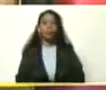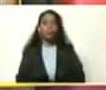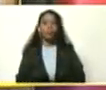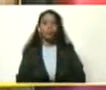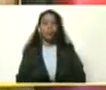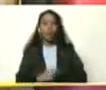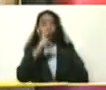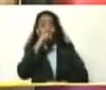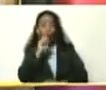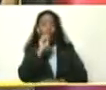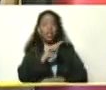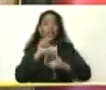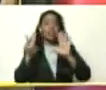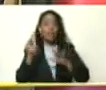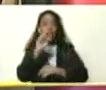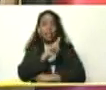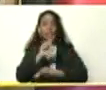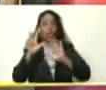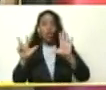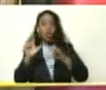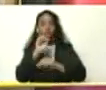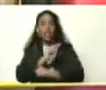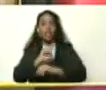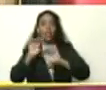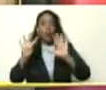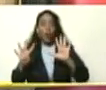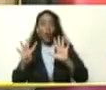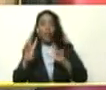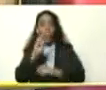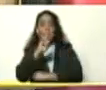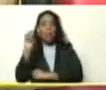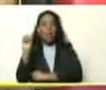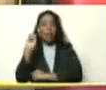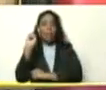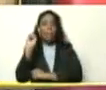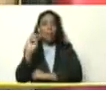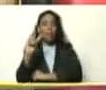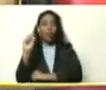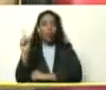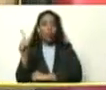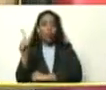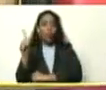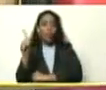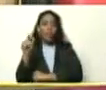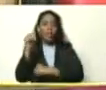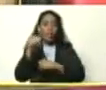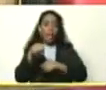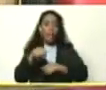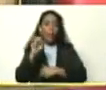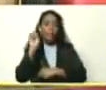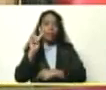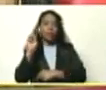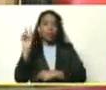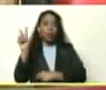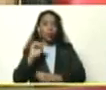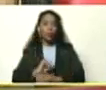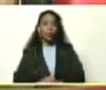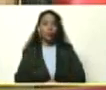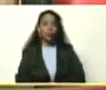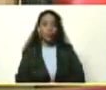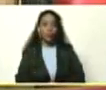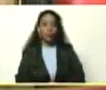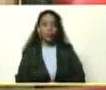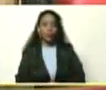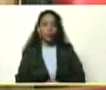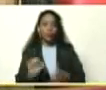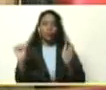los años 17, 18, 19, 20, 21 y parte de este 22,